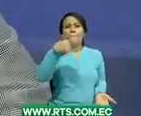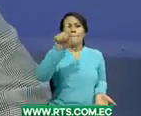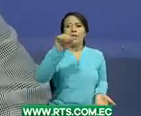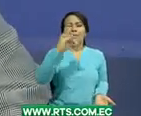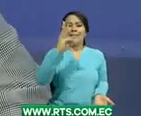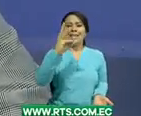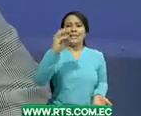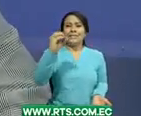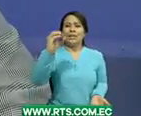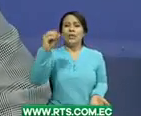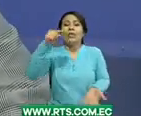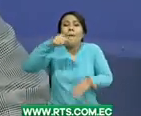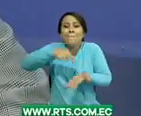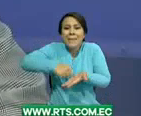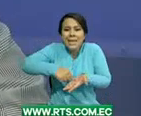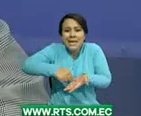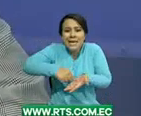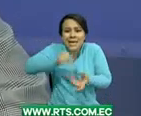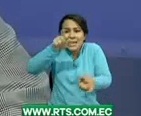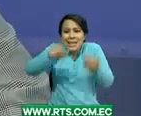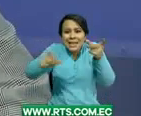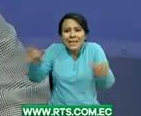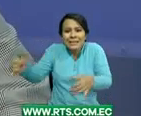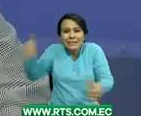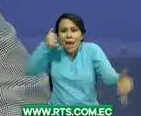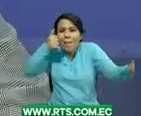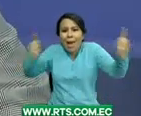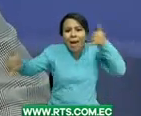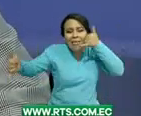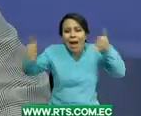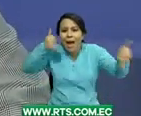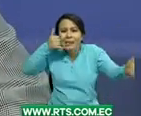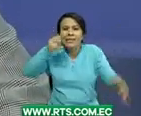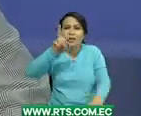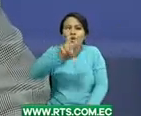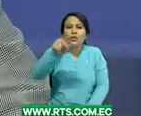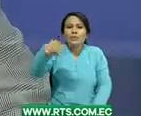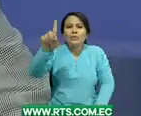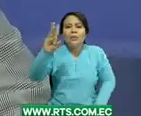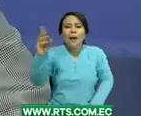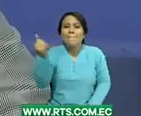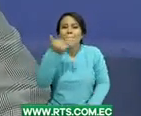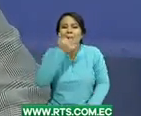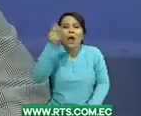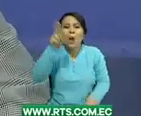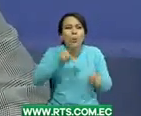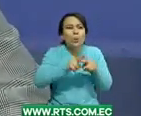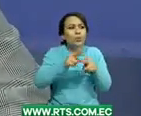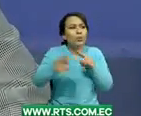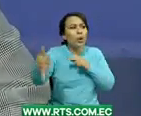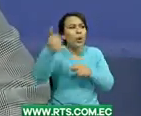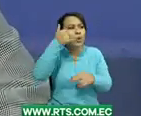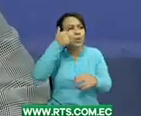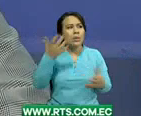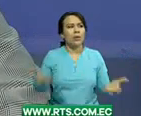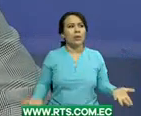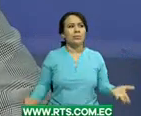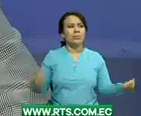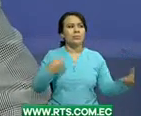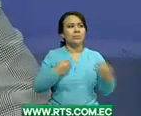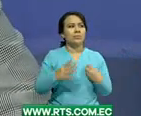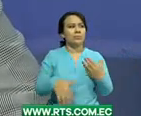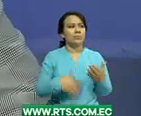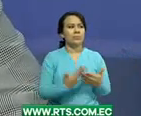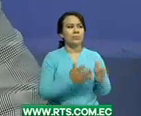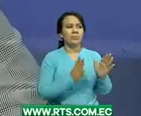2.600.000 llamadas, escúchenos bien ecuatorianos, 2.600.000 llamadas son por mal uso de la línea. Esto no solamente que nos generan